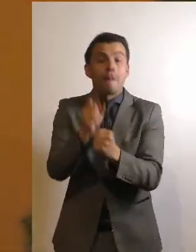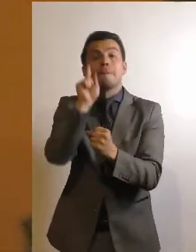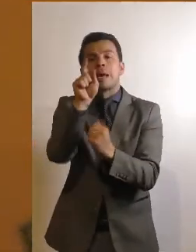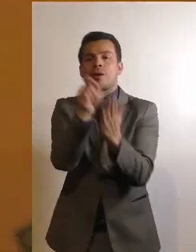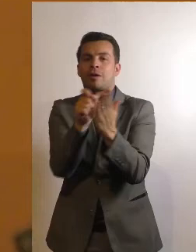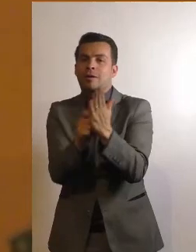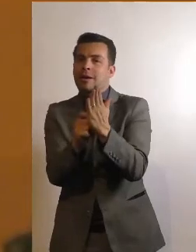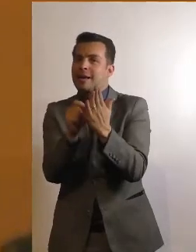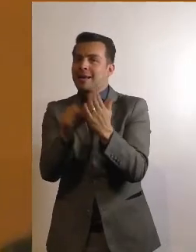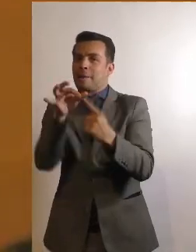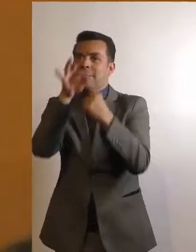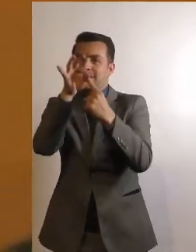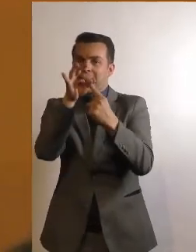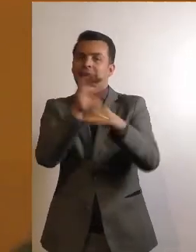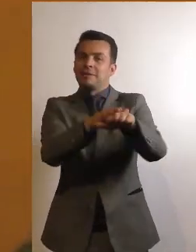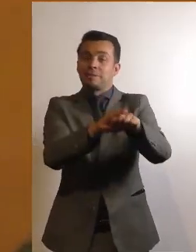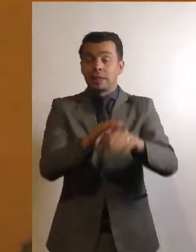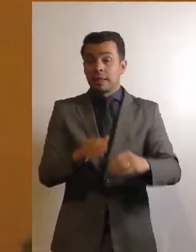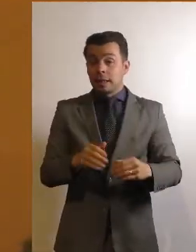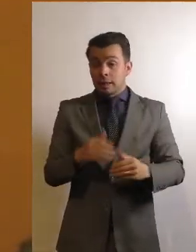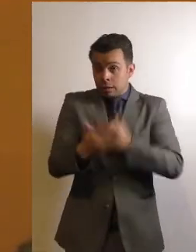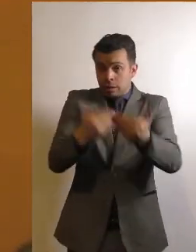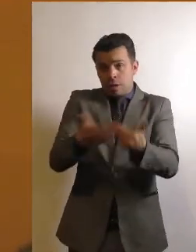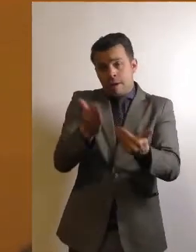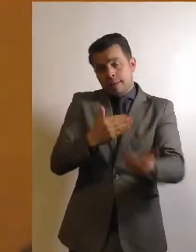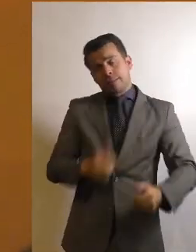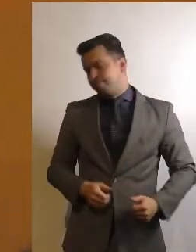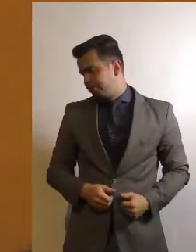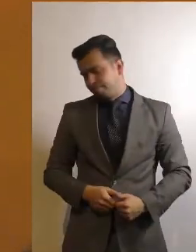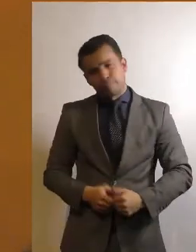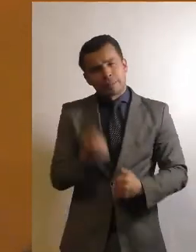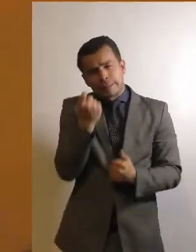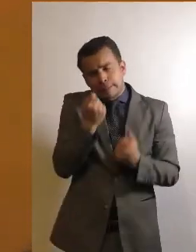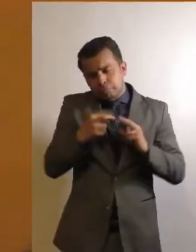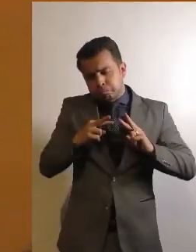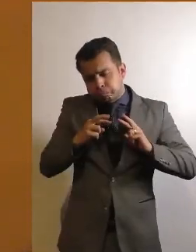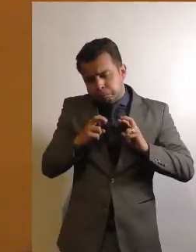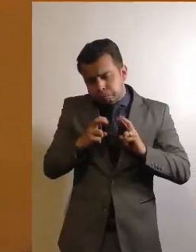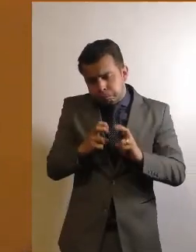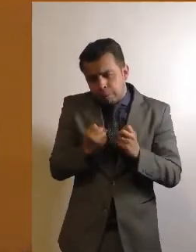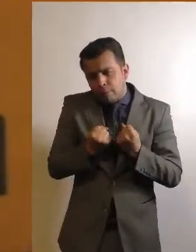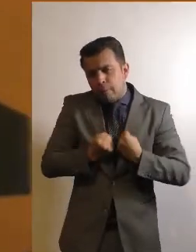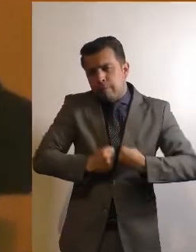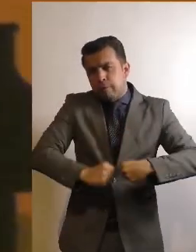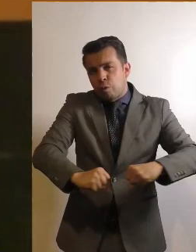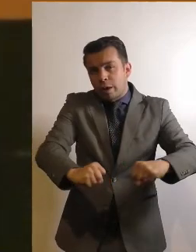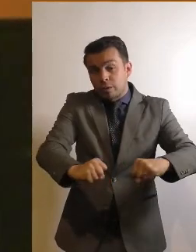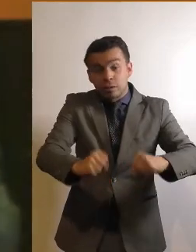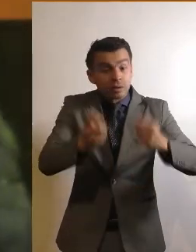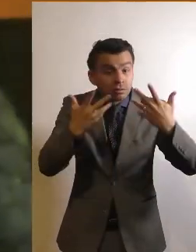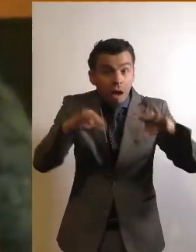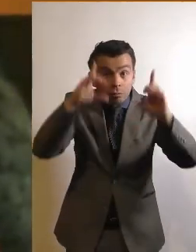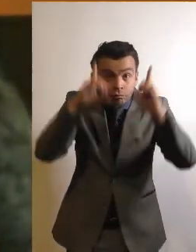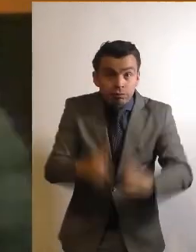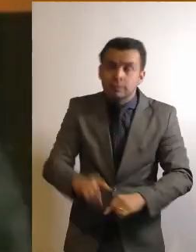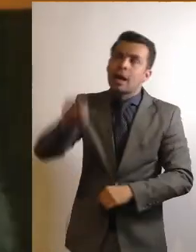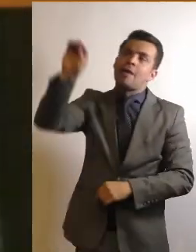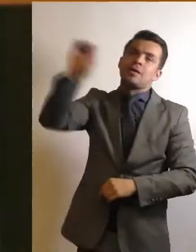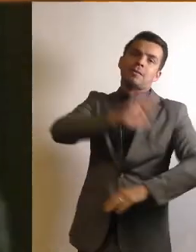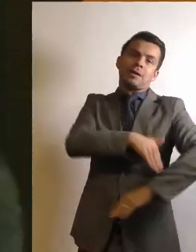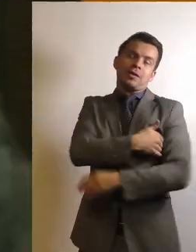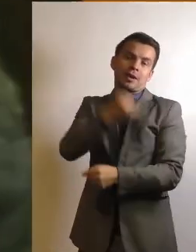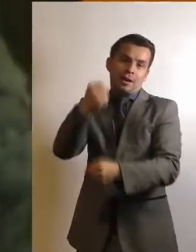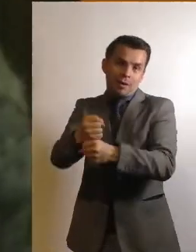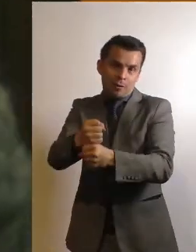proceso dispendioso, es un proceso que tenemos que reportarlo al Ministerio de Trabajo, a las TICs y a la ARL. Y